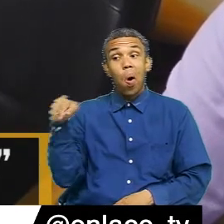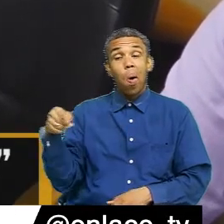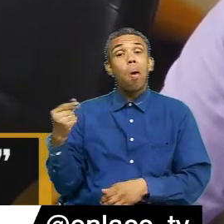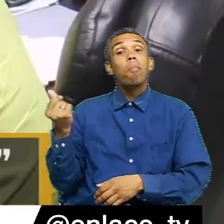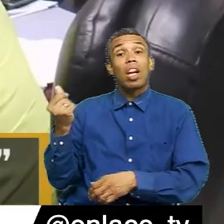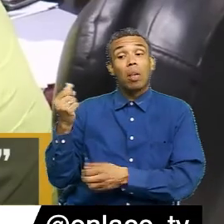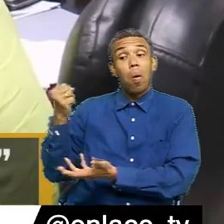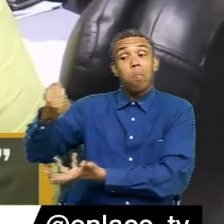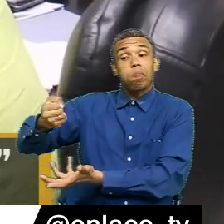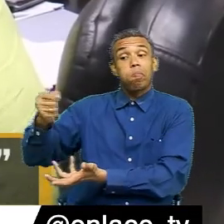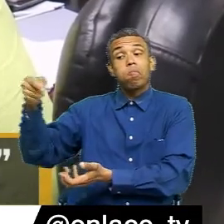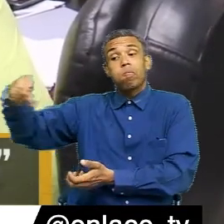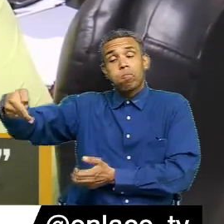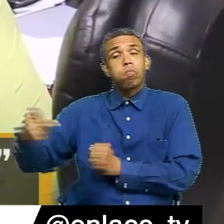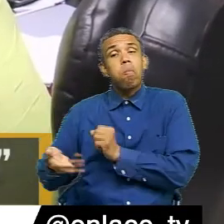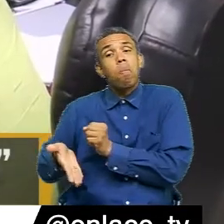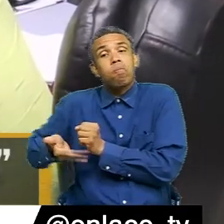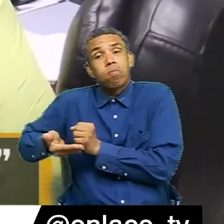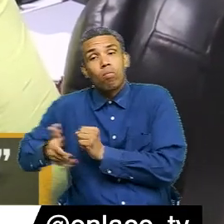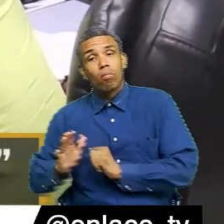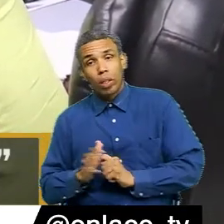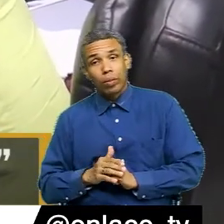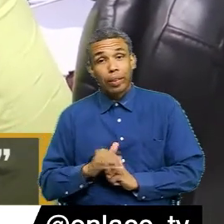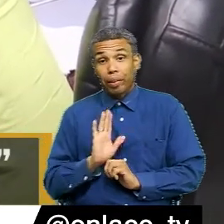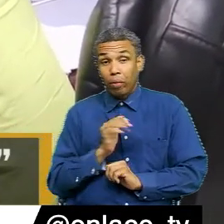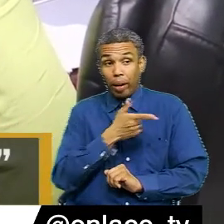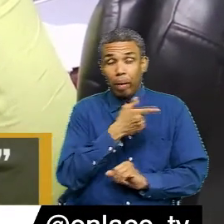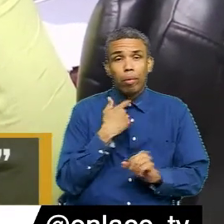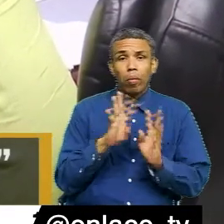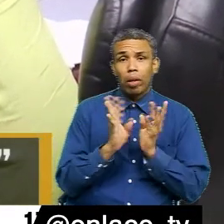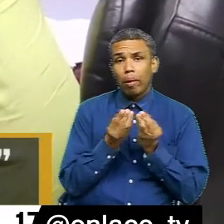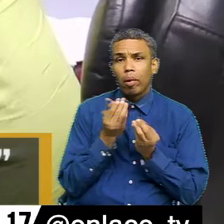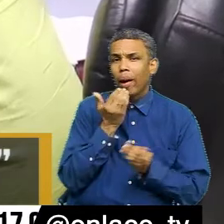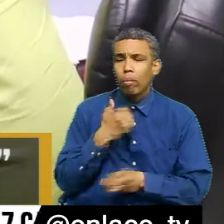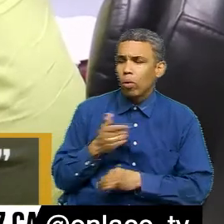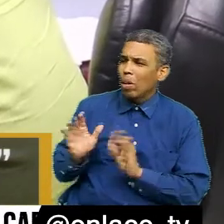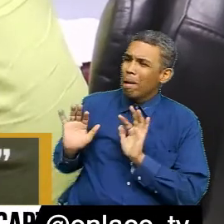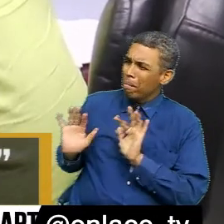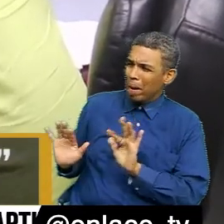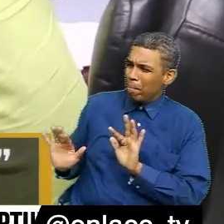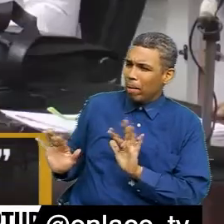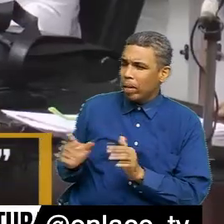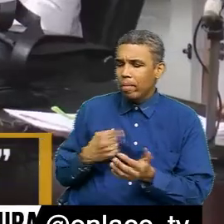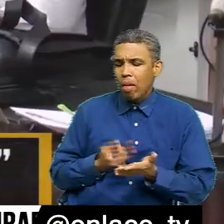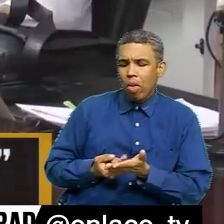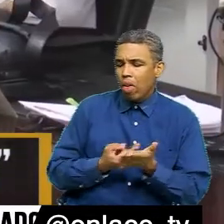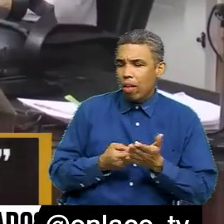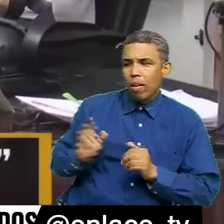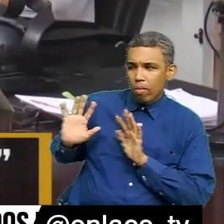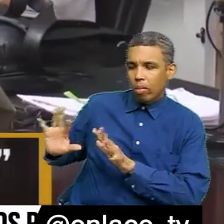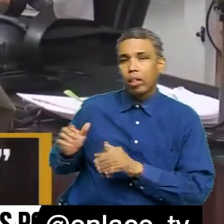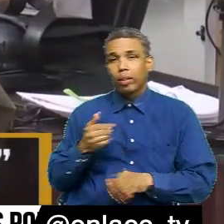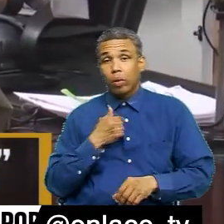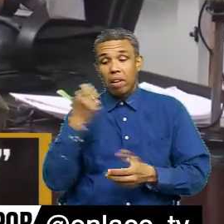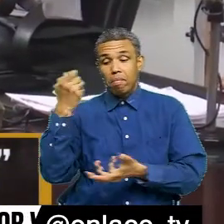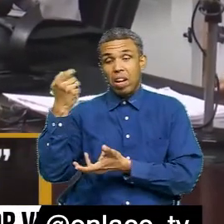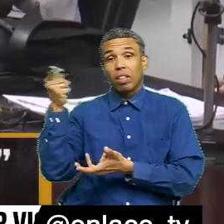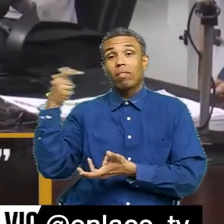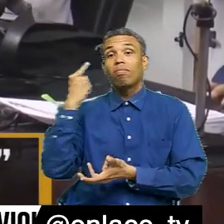y si no, nos toca devolver esa plata a la nación. Y tenemos otro proyecto también que es de